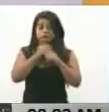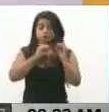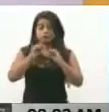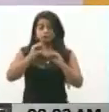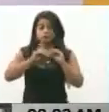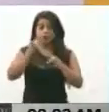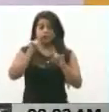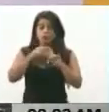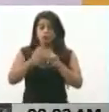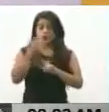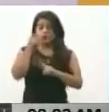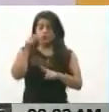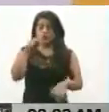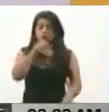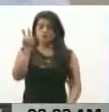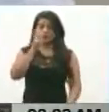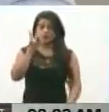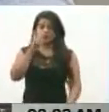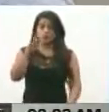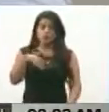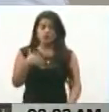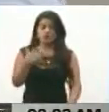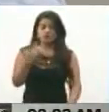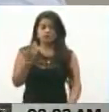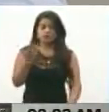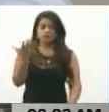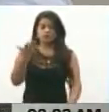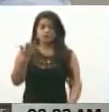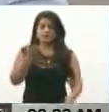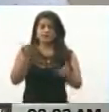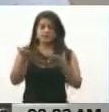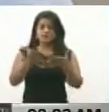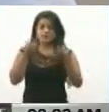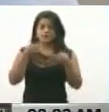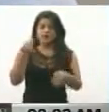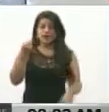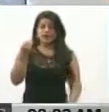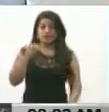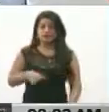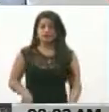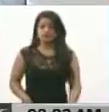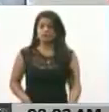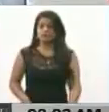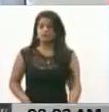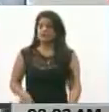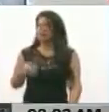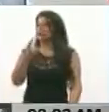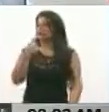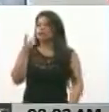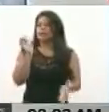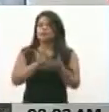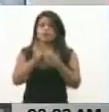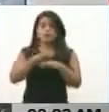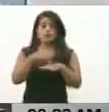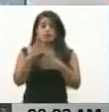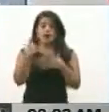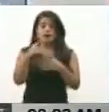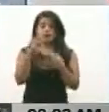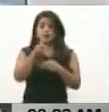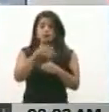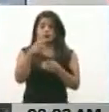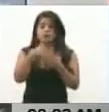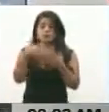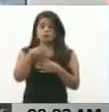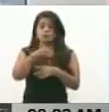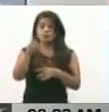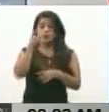lograr que la población venezolana tenga un servicio de calidad. Se dice rápido, pero detrás de esto hay millones de manos y millones también de